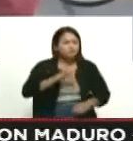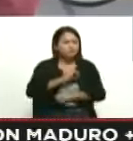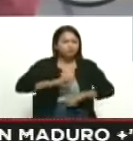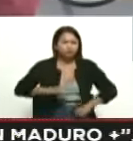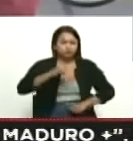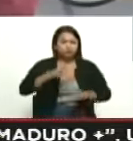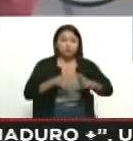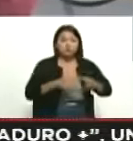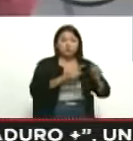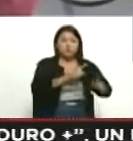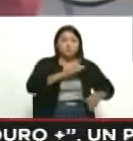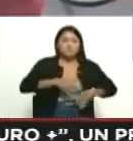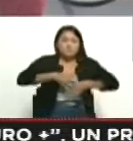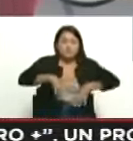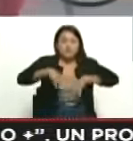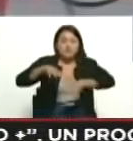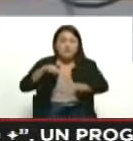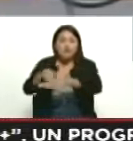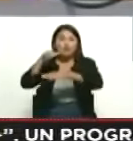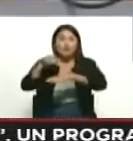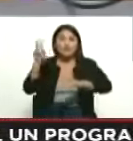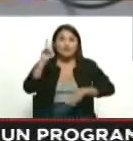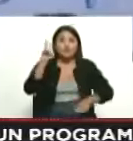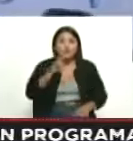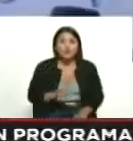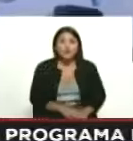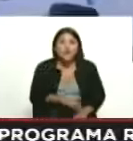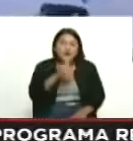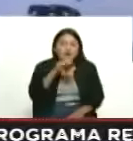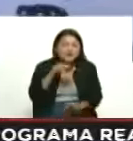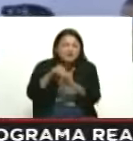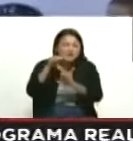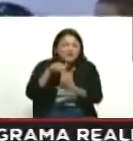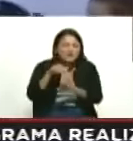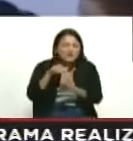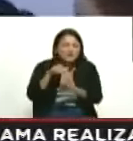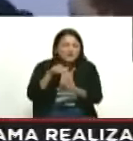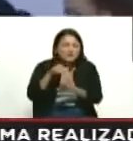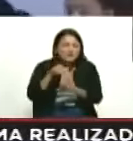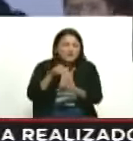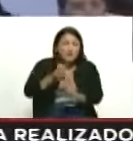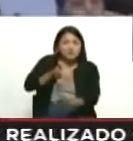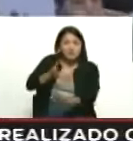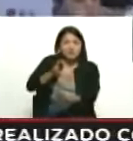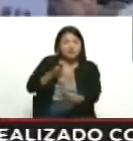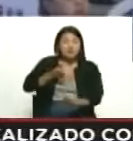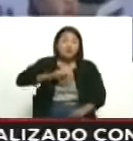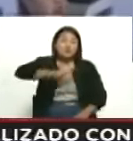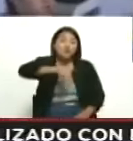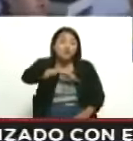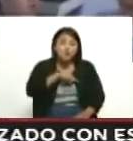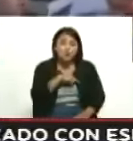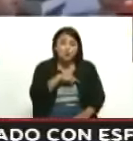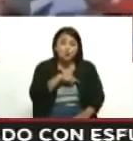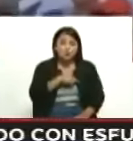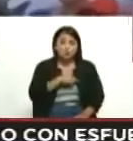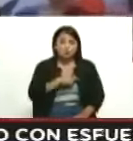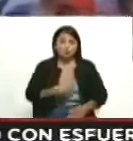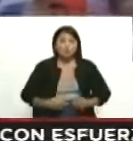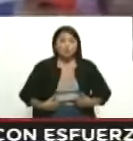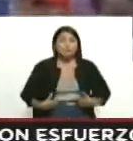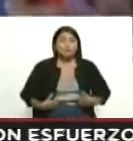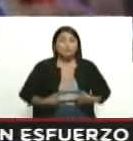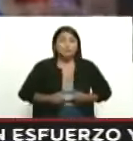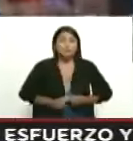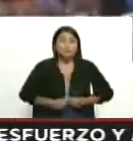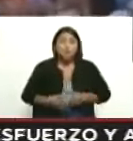tropas contra Venezuela. ¿Y a quién iban a atacar esas tropas? A nosotros, porque la cosa era